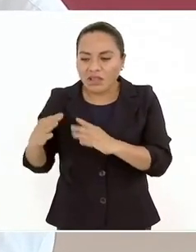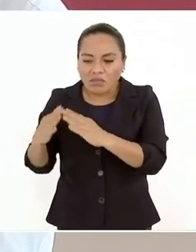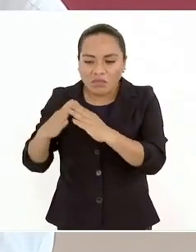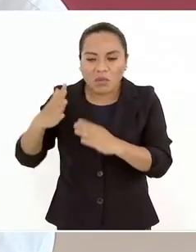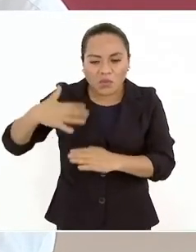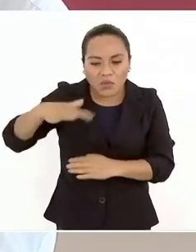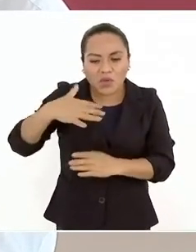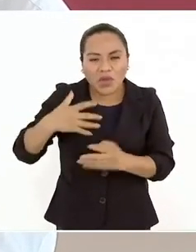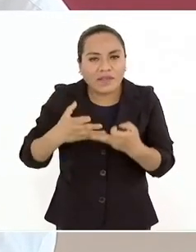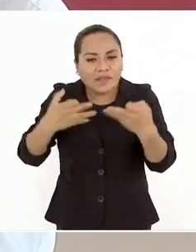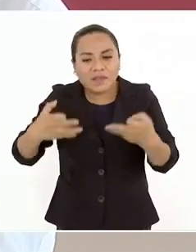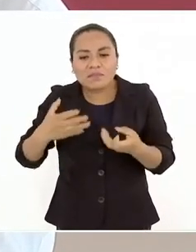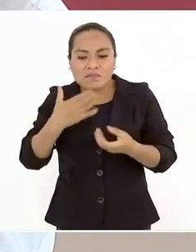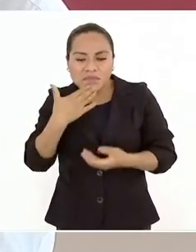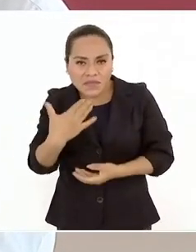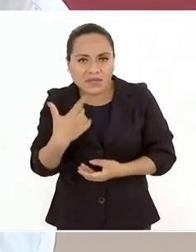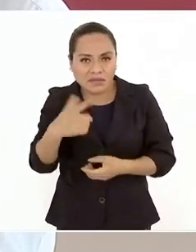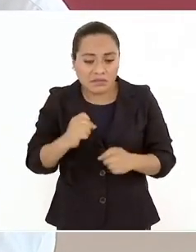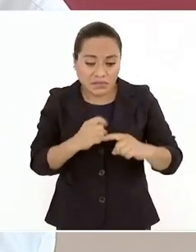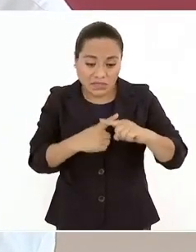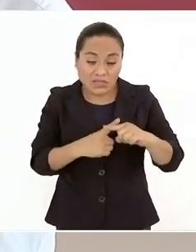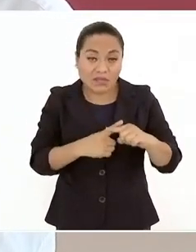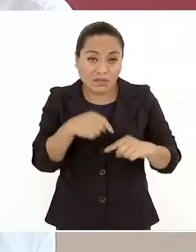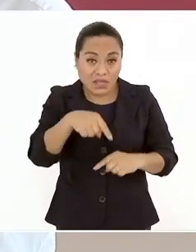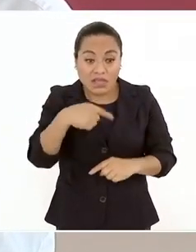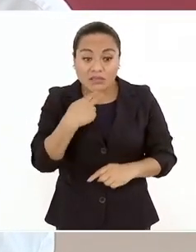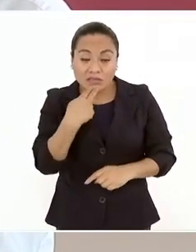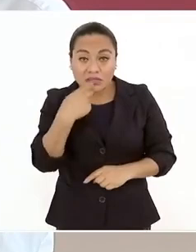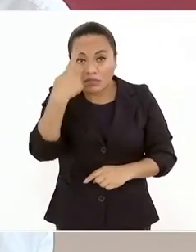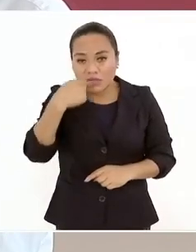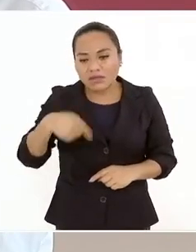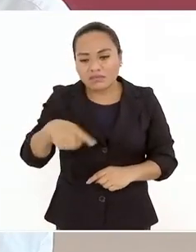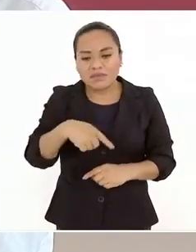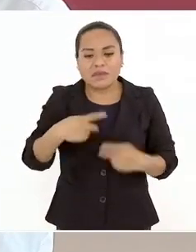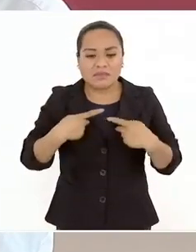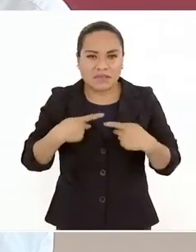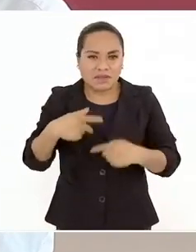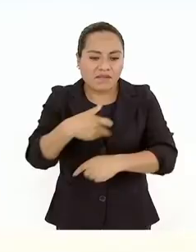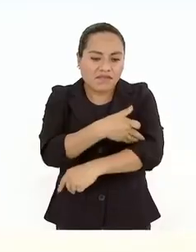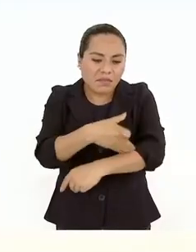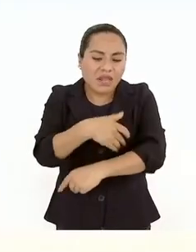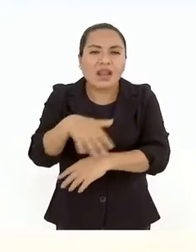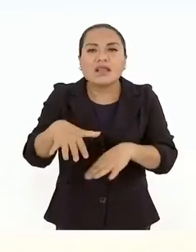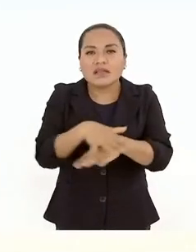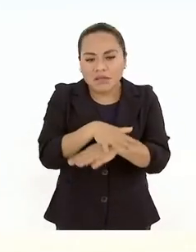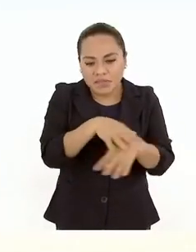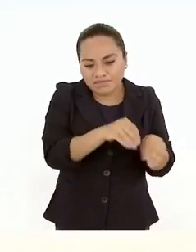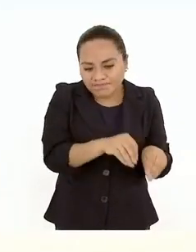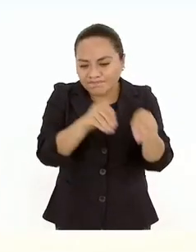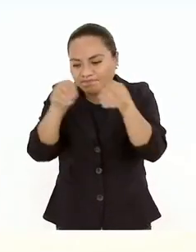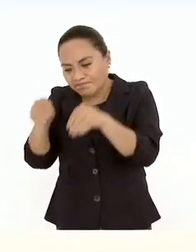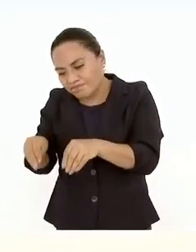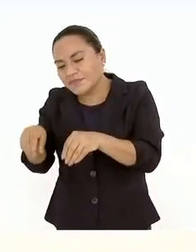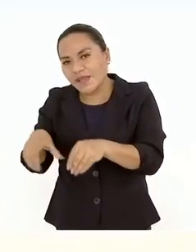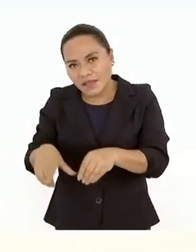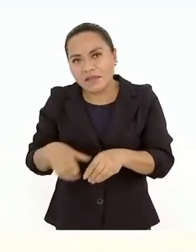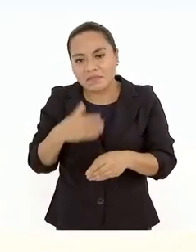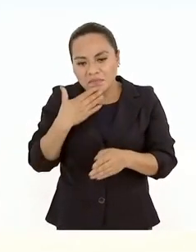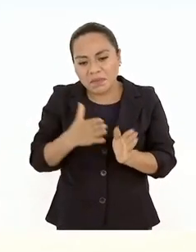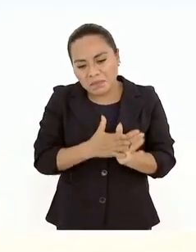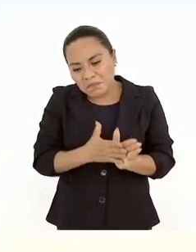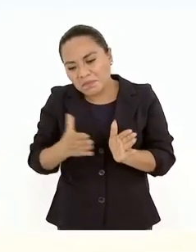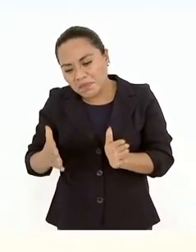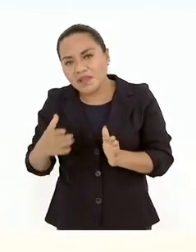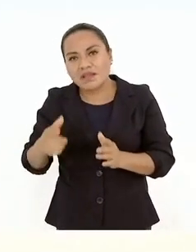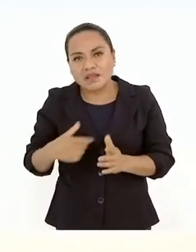Cruz, porque no solo va a servir para las familias que se van a relocalizar, eso va a ser la primera etapa, pero